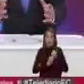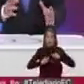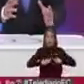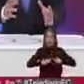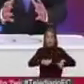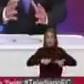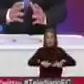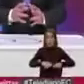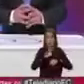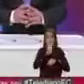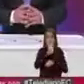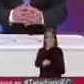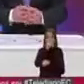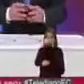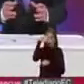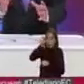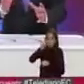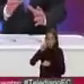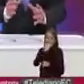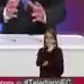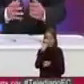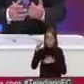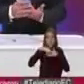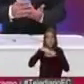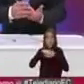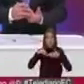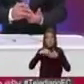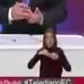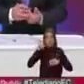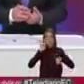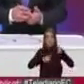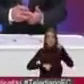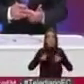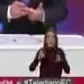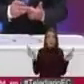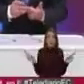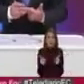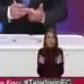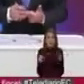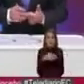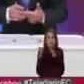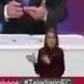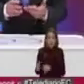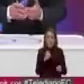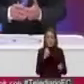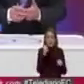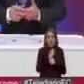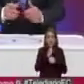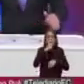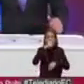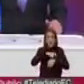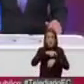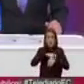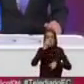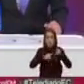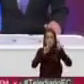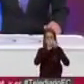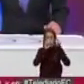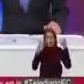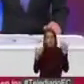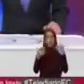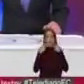fiscal. 4.000 millones de dólares se ha hablado con ciertas medidas en la reducción, por ejemplo, de la jornada de trabajo, la eliminación de ciertas empresas